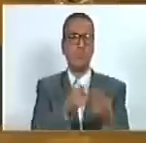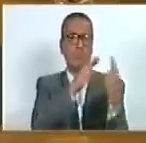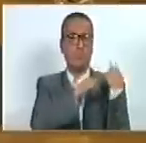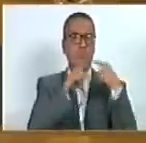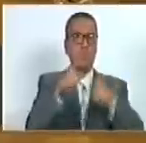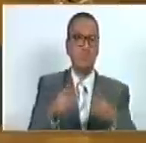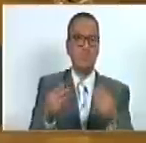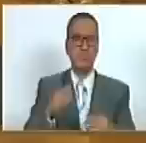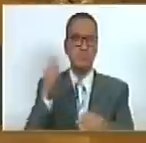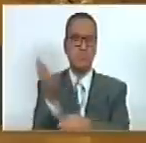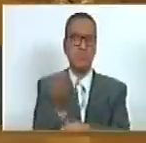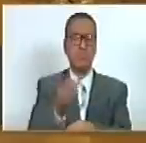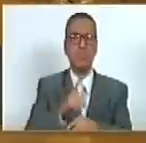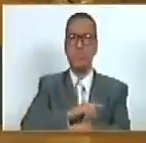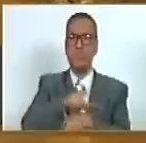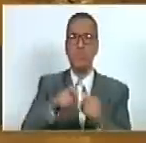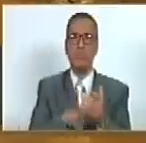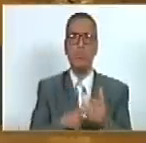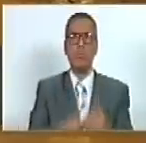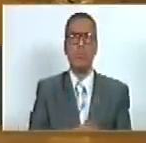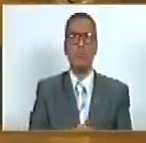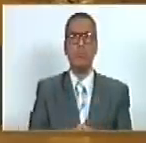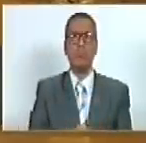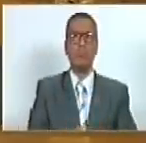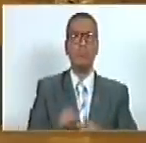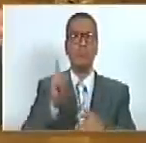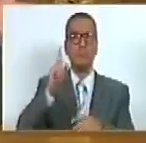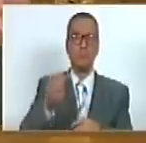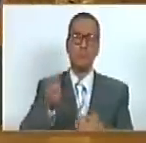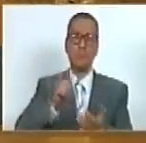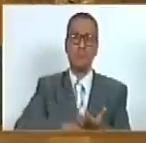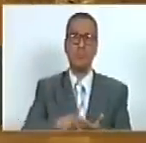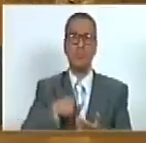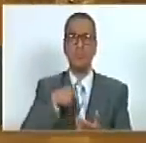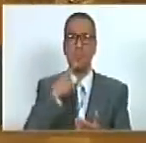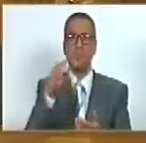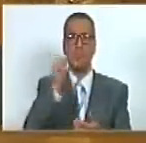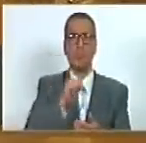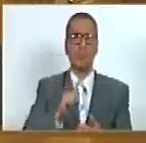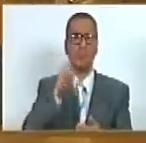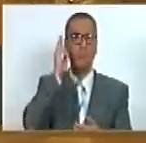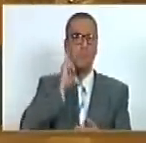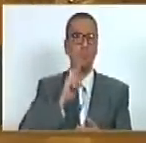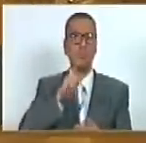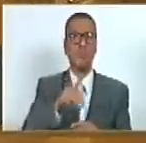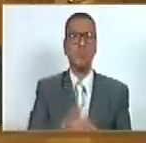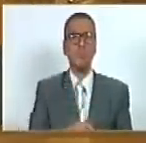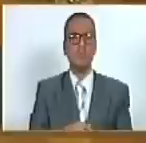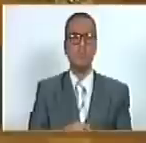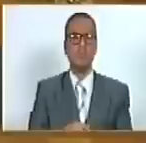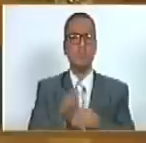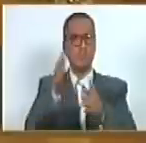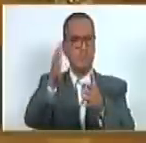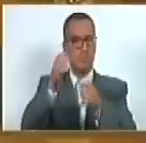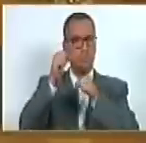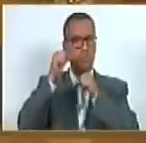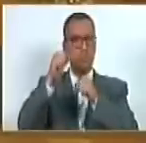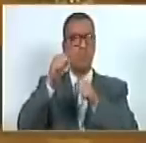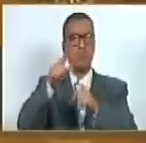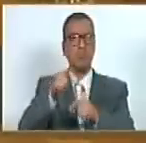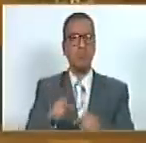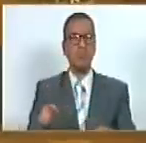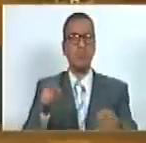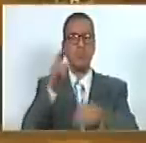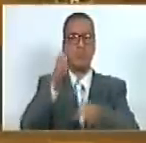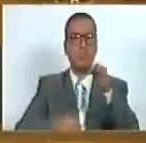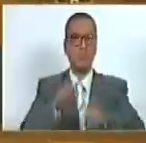y castigado plenamente. Otra vez con Simón Bolívar. Que triunfe la